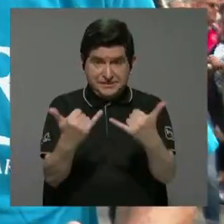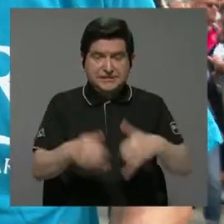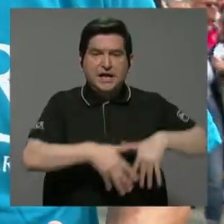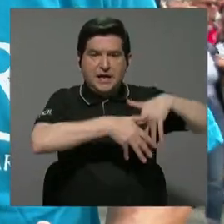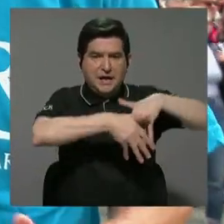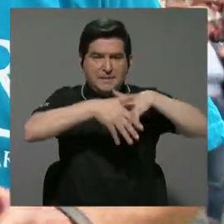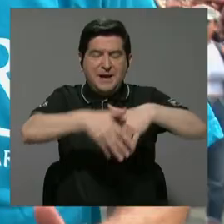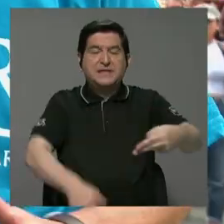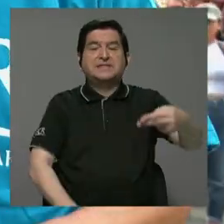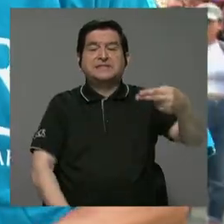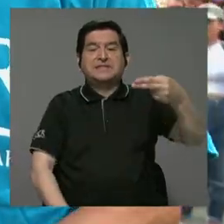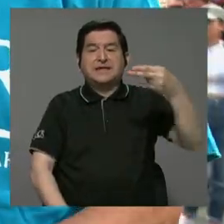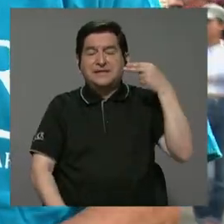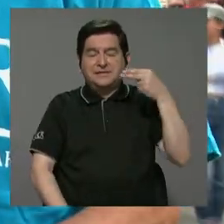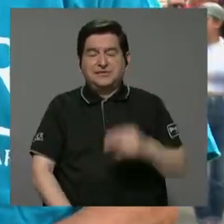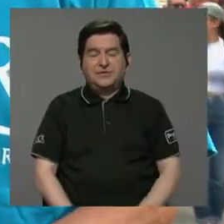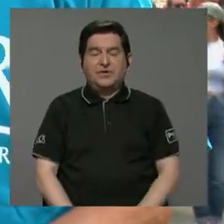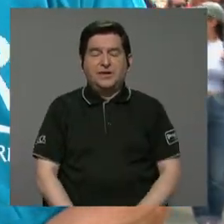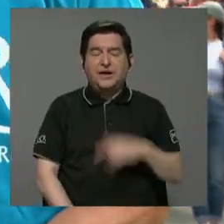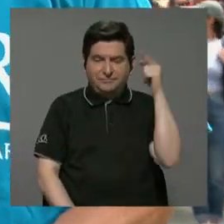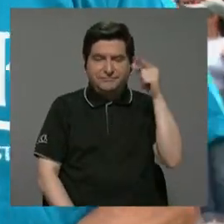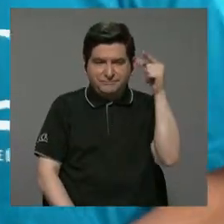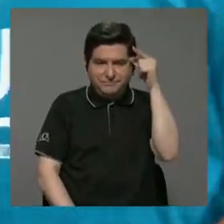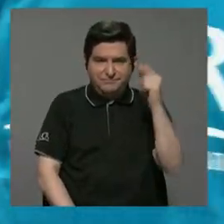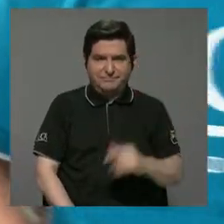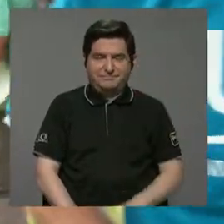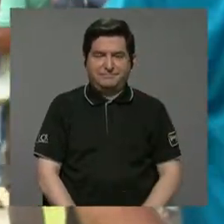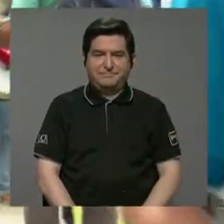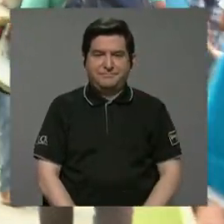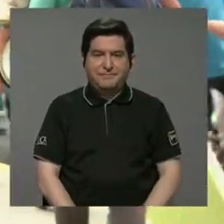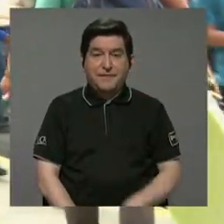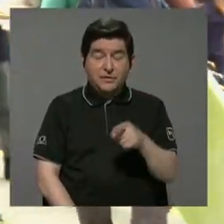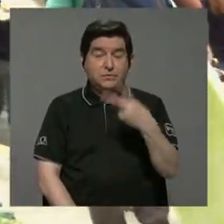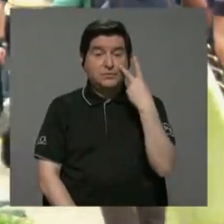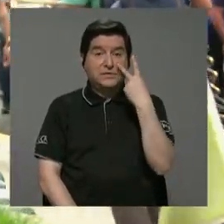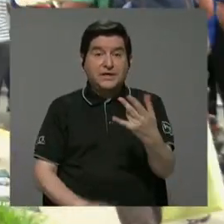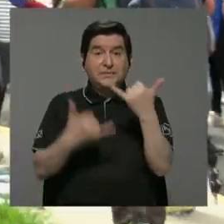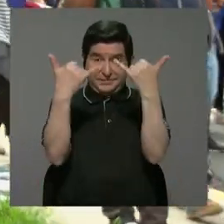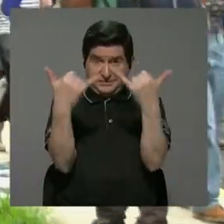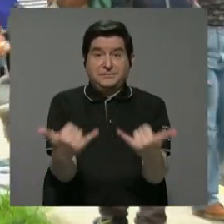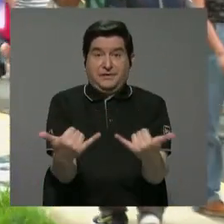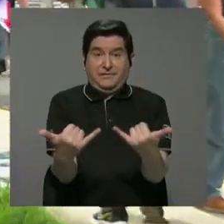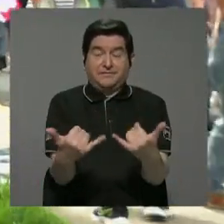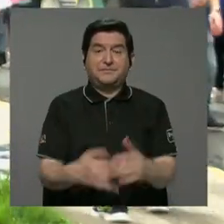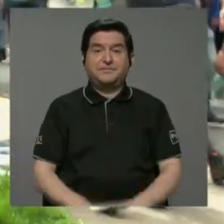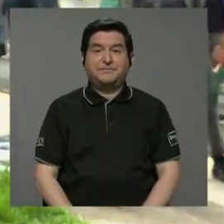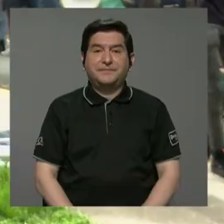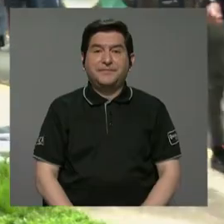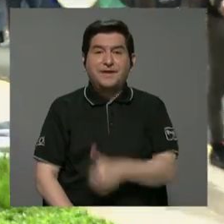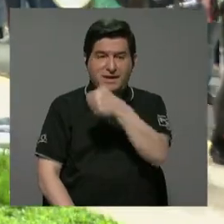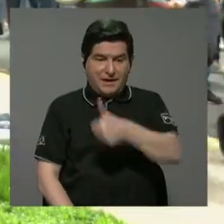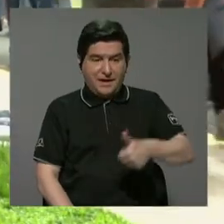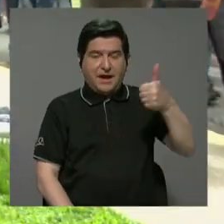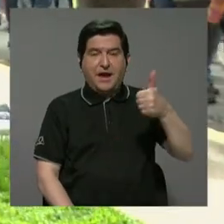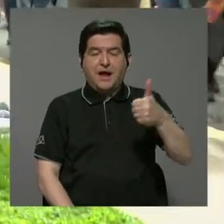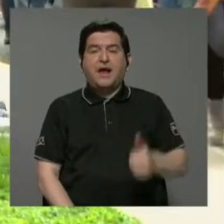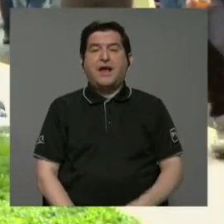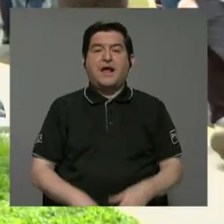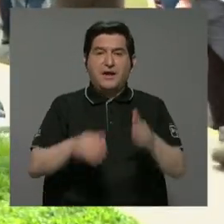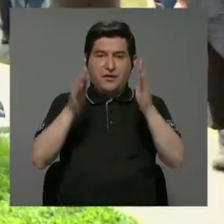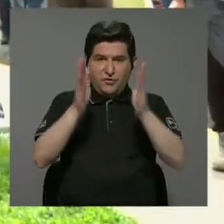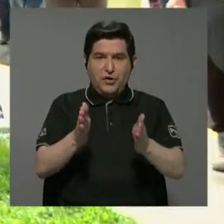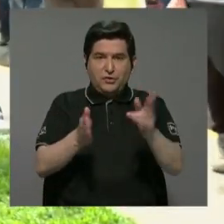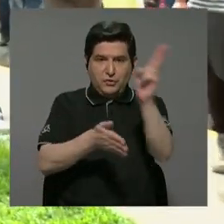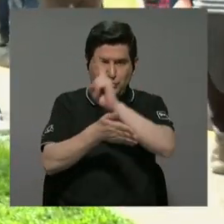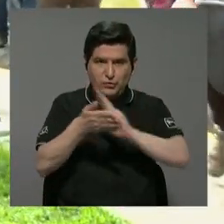marcha histórica sin lugar a dudas. Ok, así ustedes han visto cómo el rector de la universidad ha